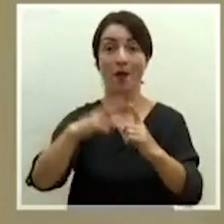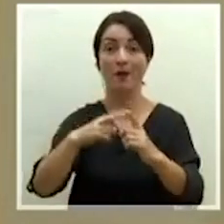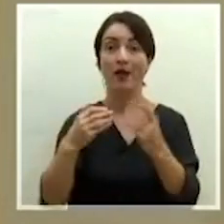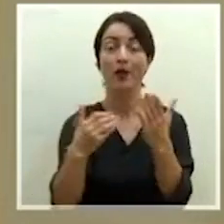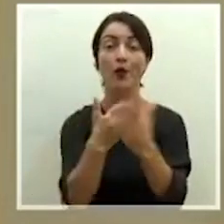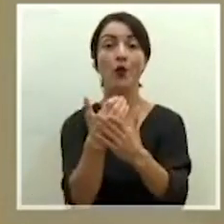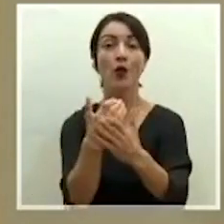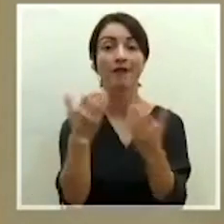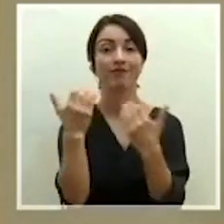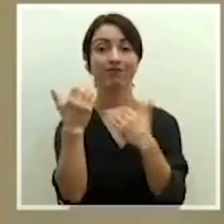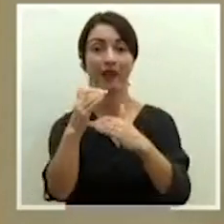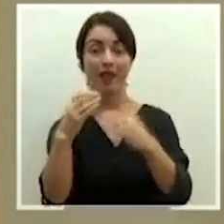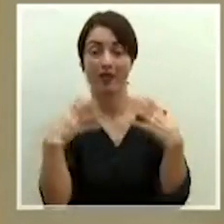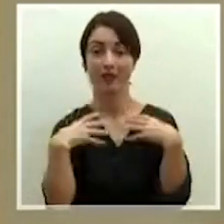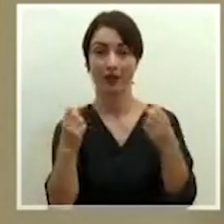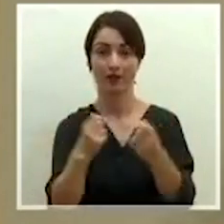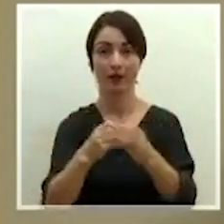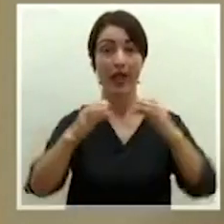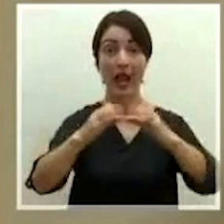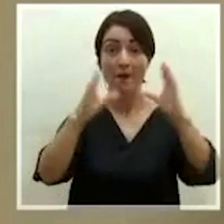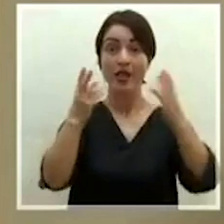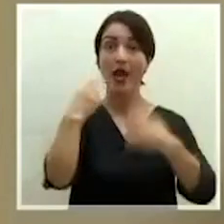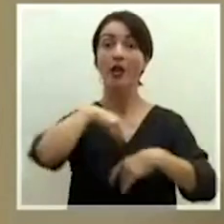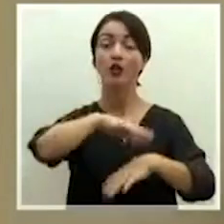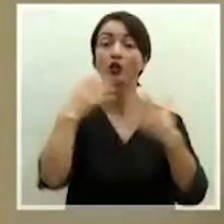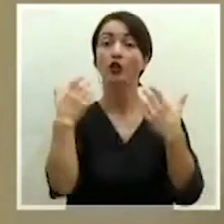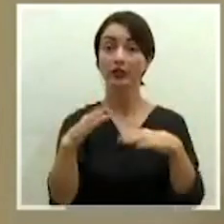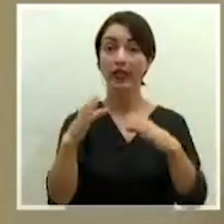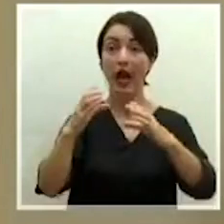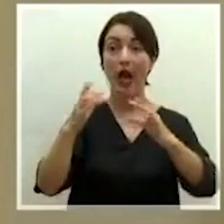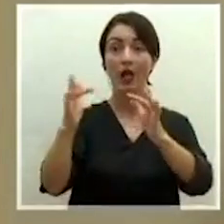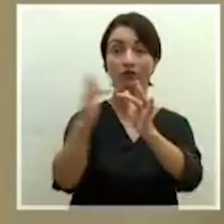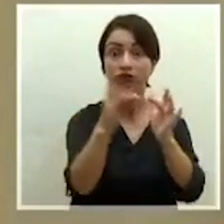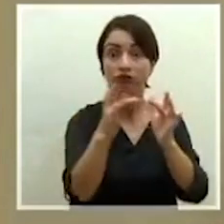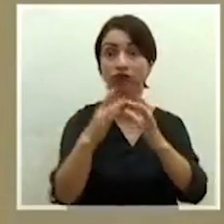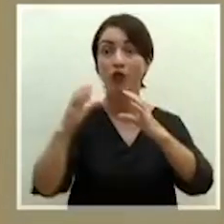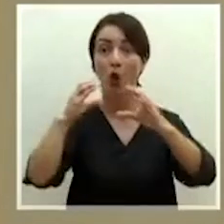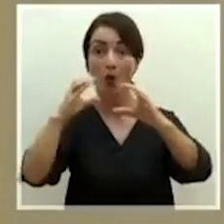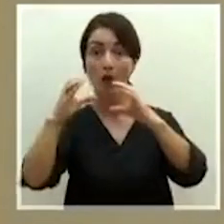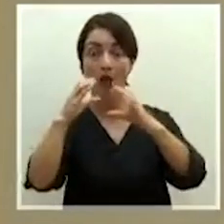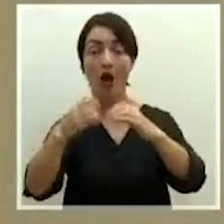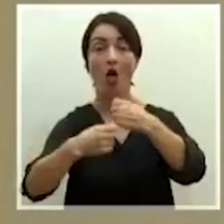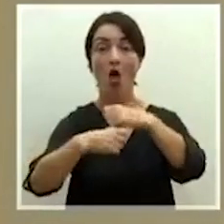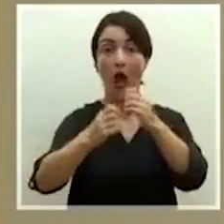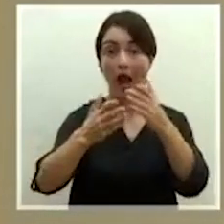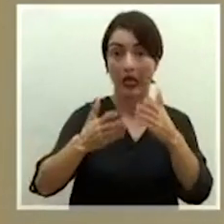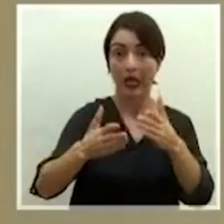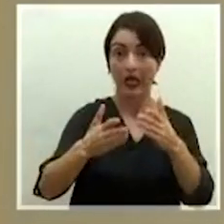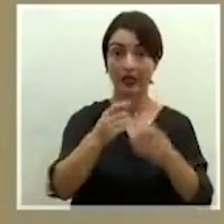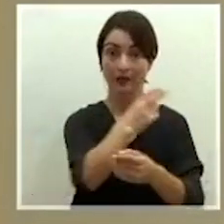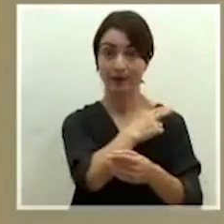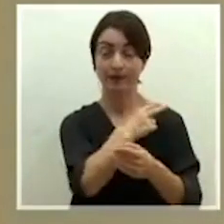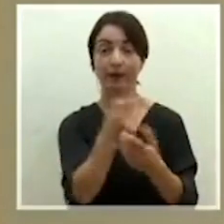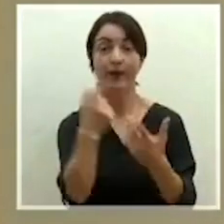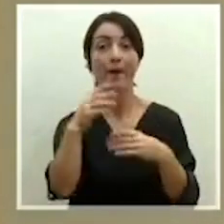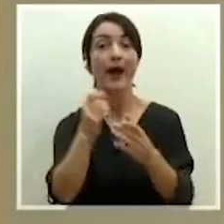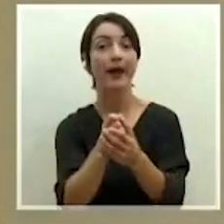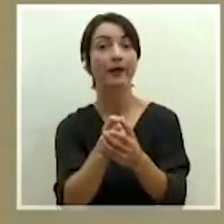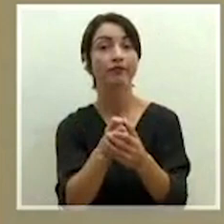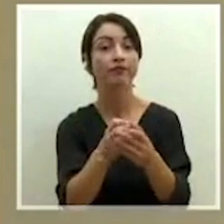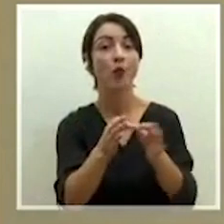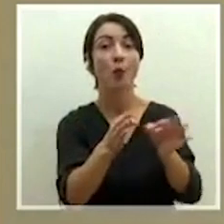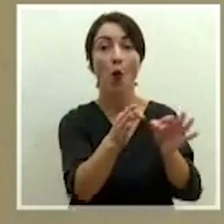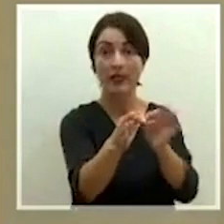medidas sanitarias. Durante la mañana nos hemos comunicado con los alcaldes, con la alcaldesa de Upala, para ponerles al tanto sobre